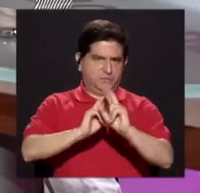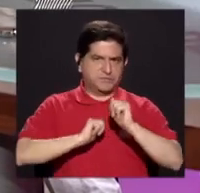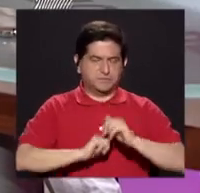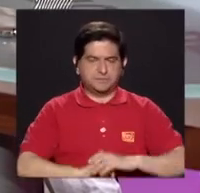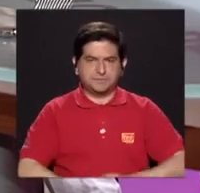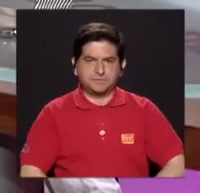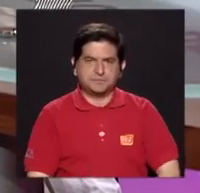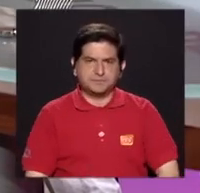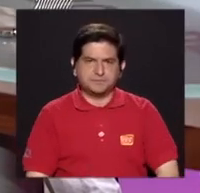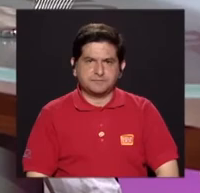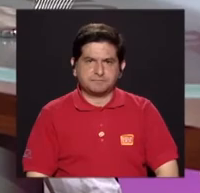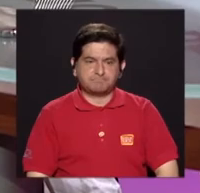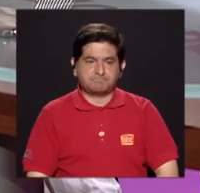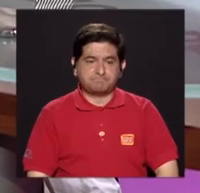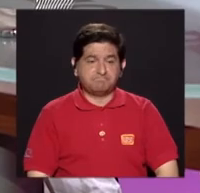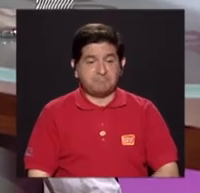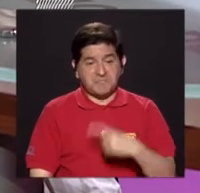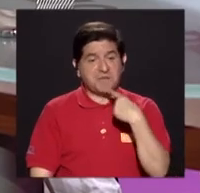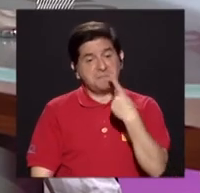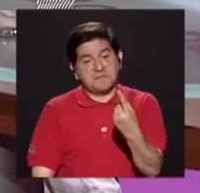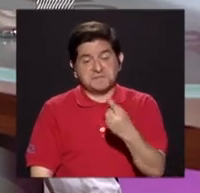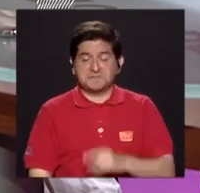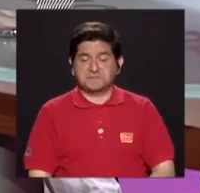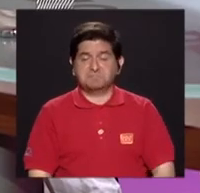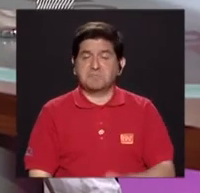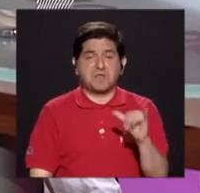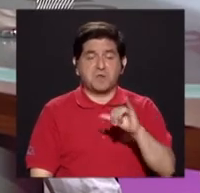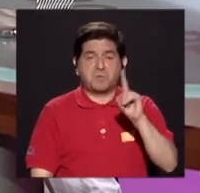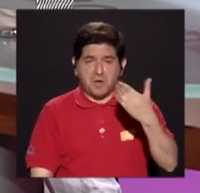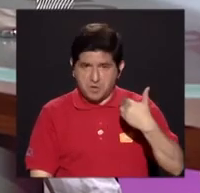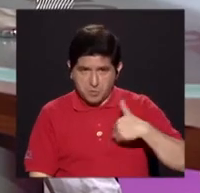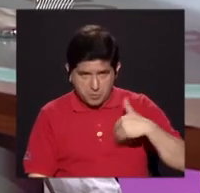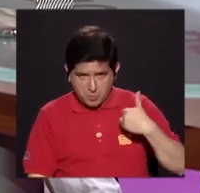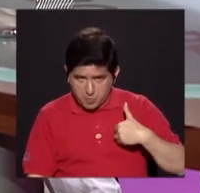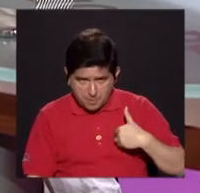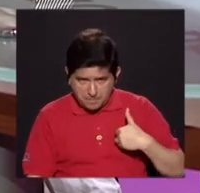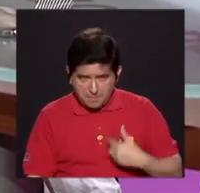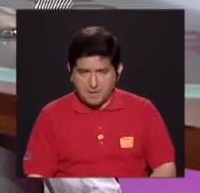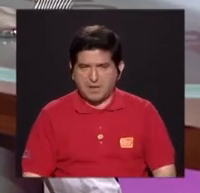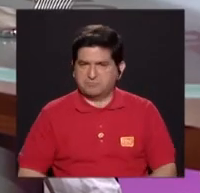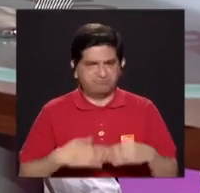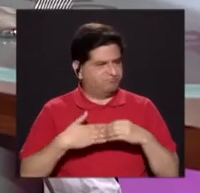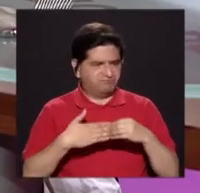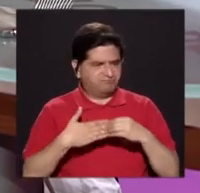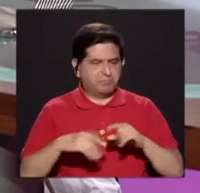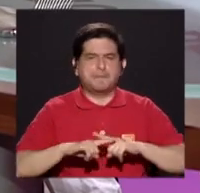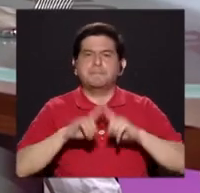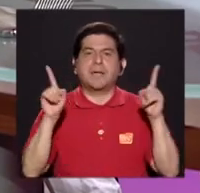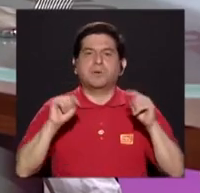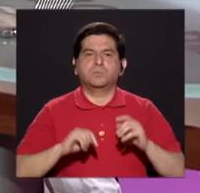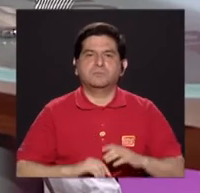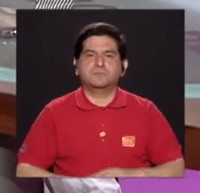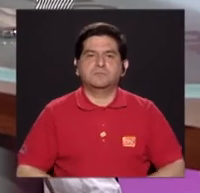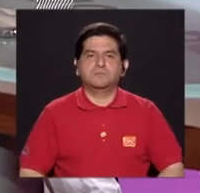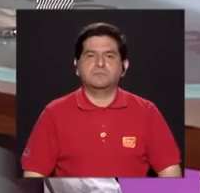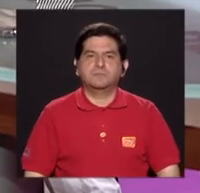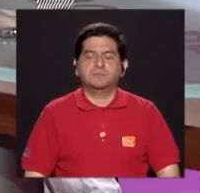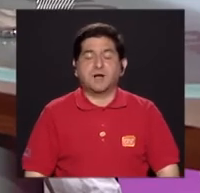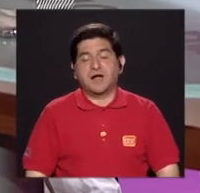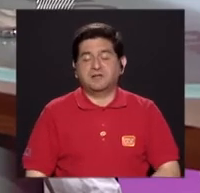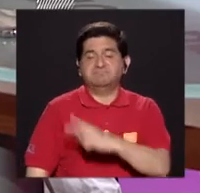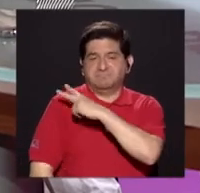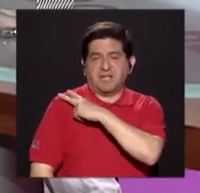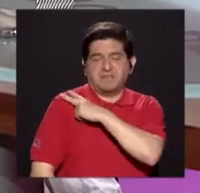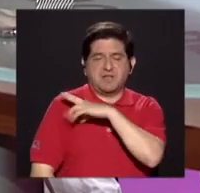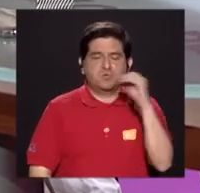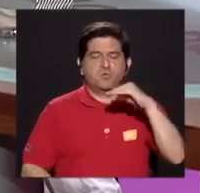Entonces, toma y dice, bueno, igual, va un hombre, no ceden, pero tomen la